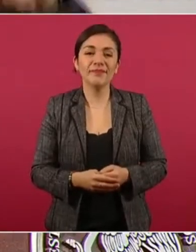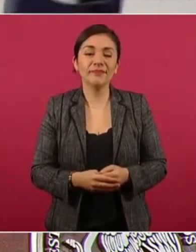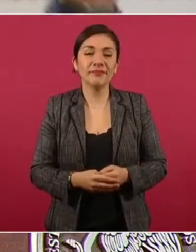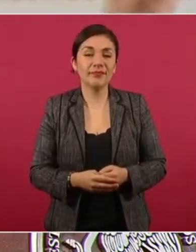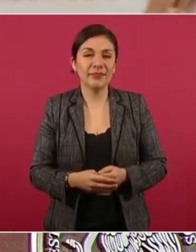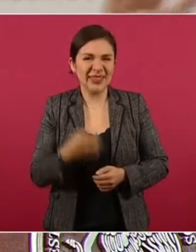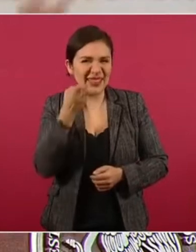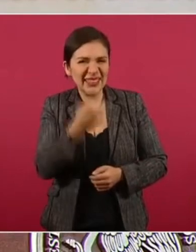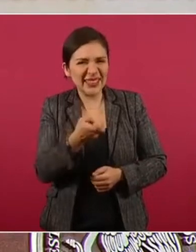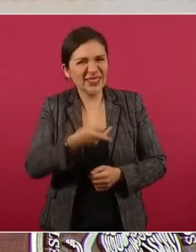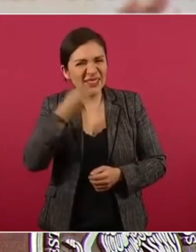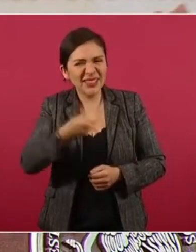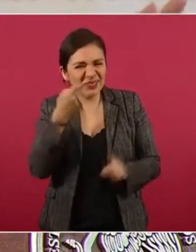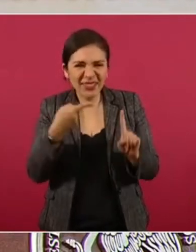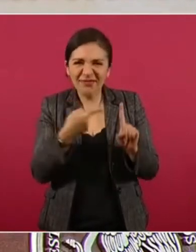Una